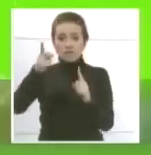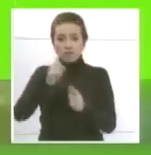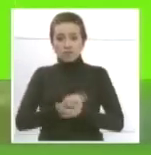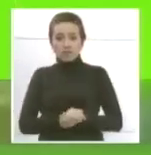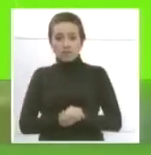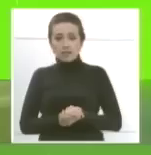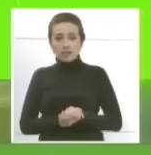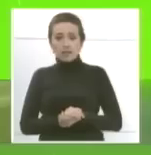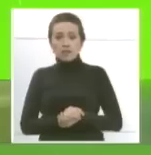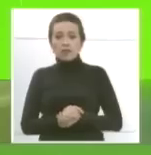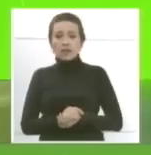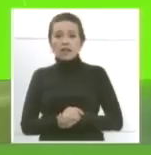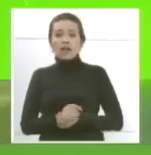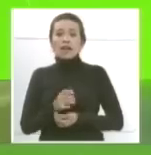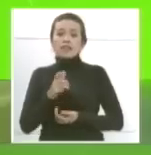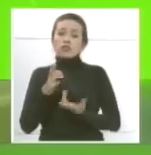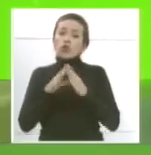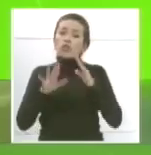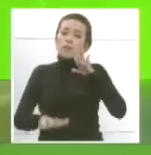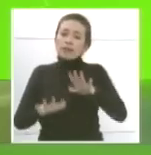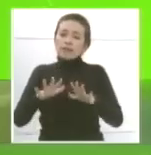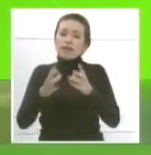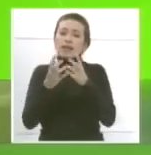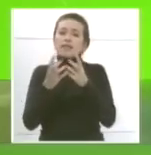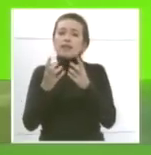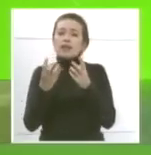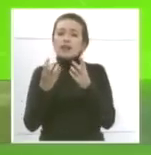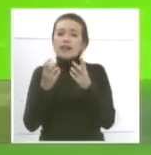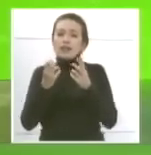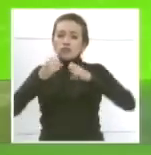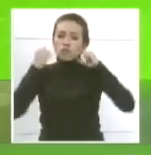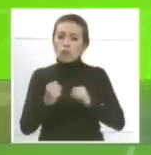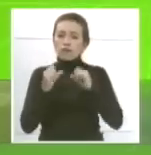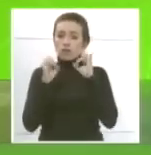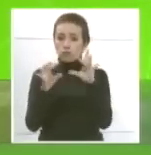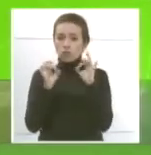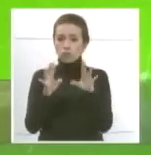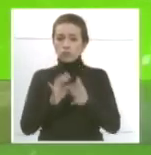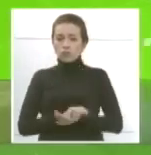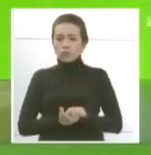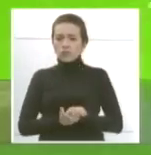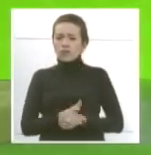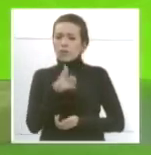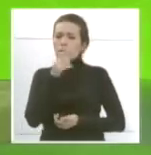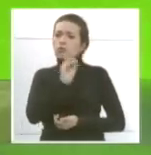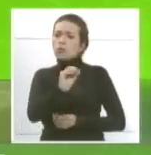más dominante es la intensidad del dolor. ¿Cuáles serían los músculos distales?